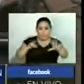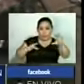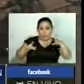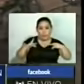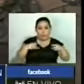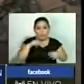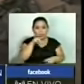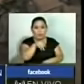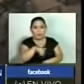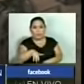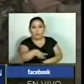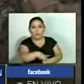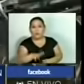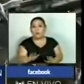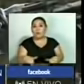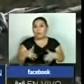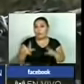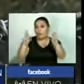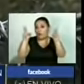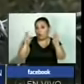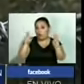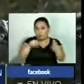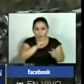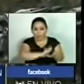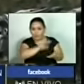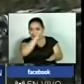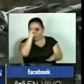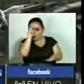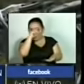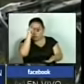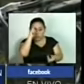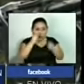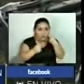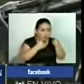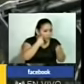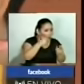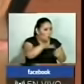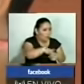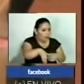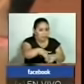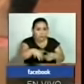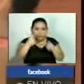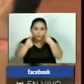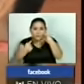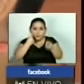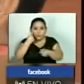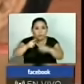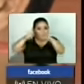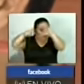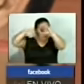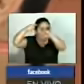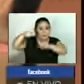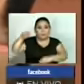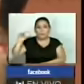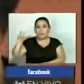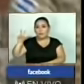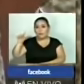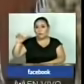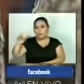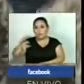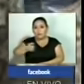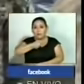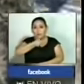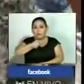el terreno, debido a que por la naturaleza de su trabajo visitan muchos lugares. Con imágenes de Ever Ábalos,